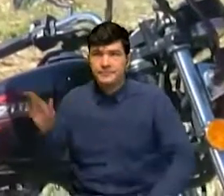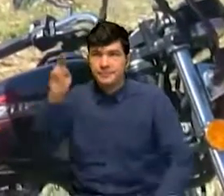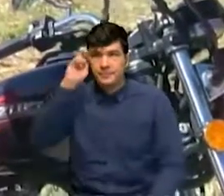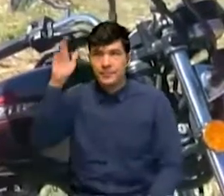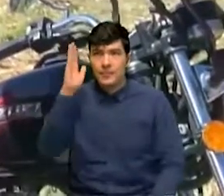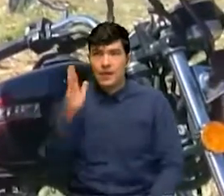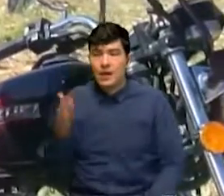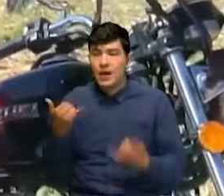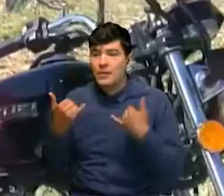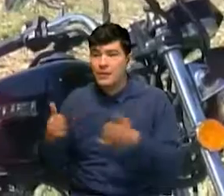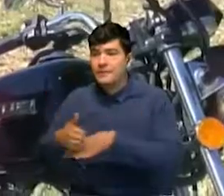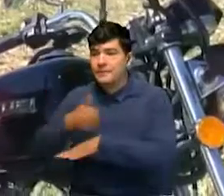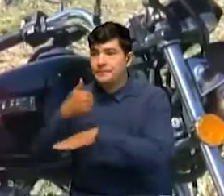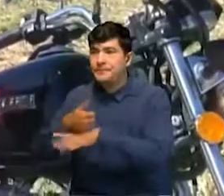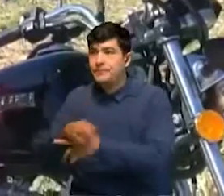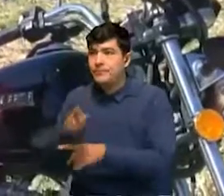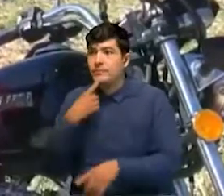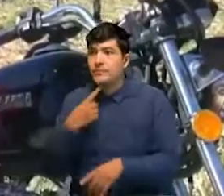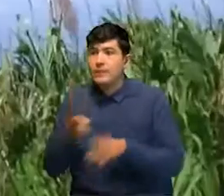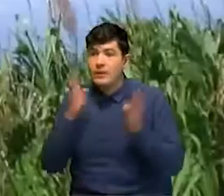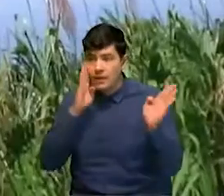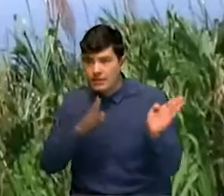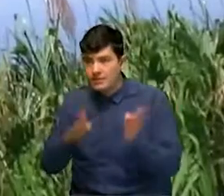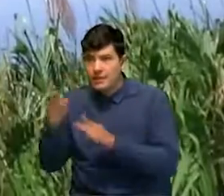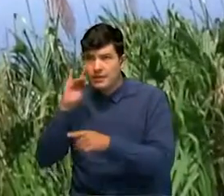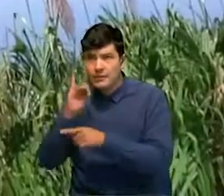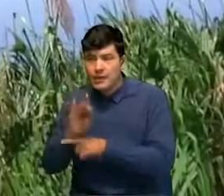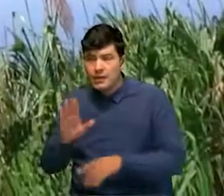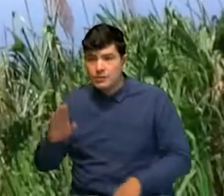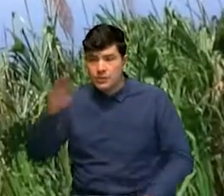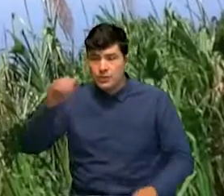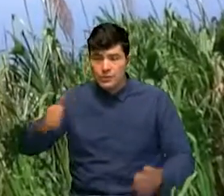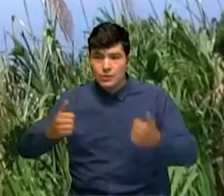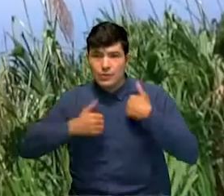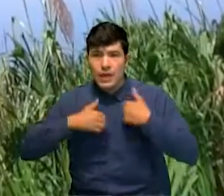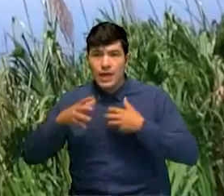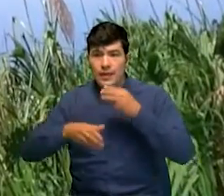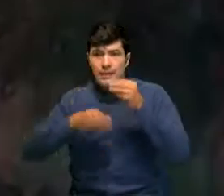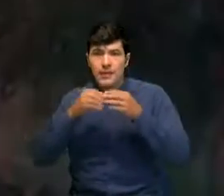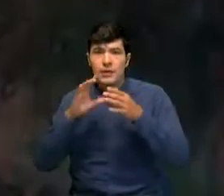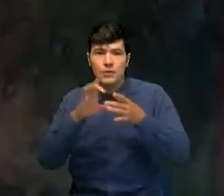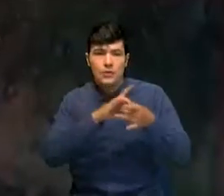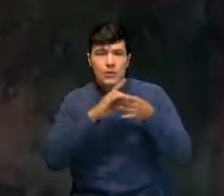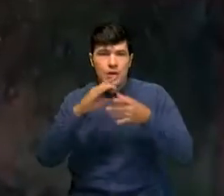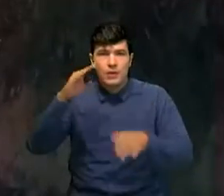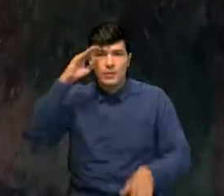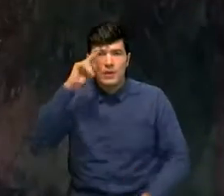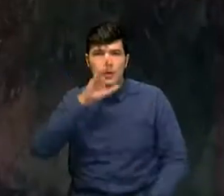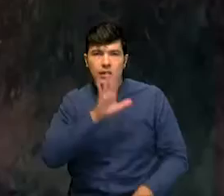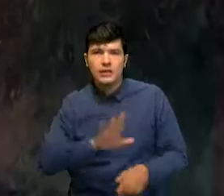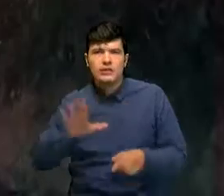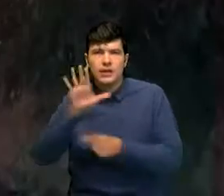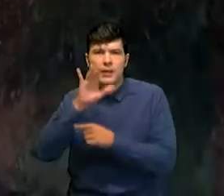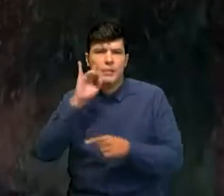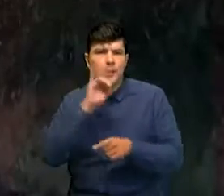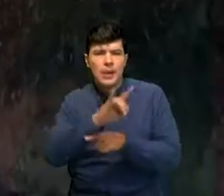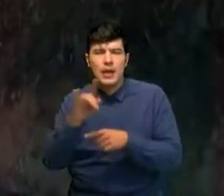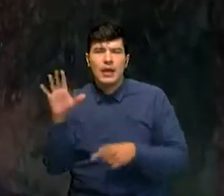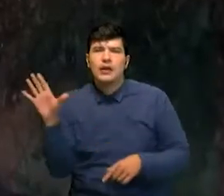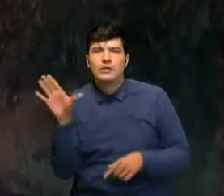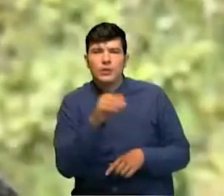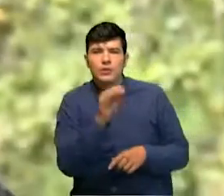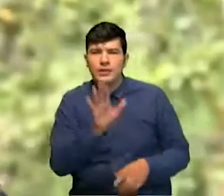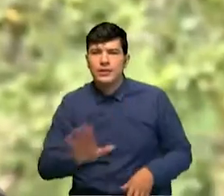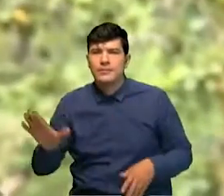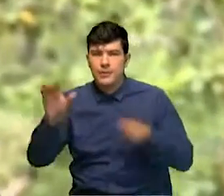autoridades han manifestado que el plan meteoro del ejército nacional y el unir de la policía nacional están desplegados en todo el departamento para